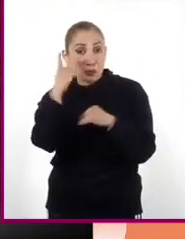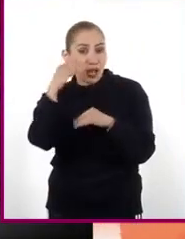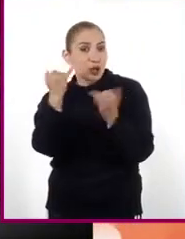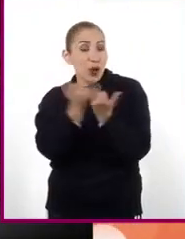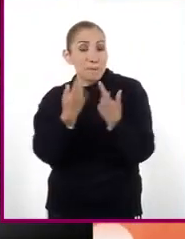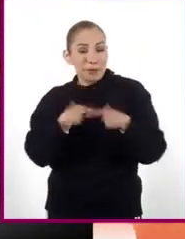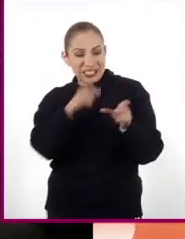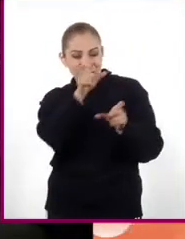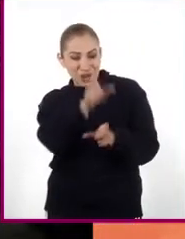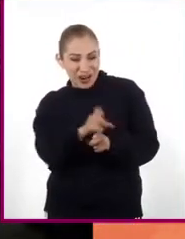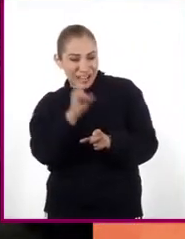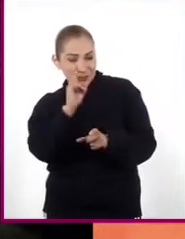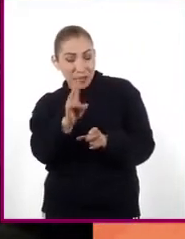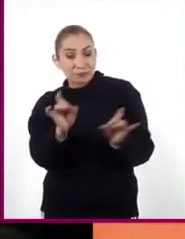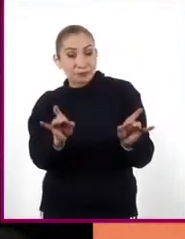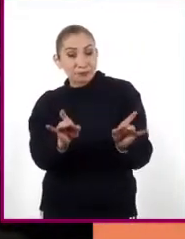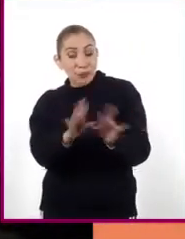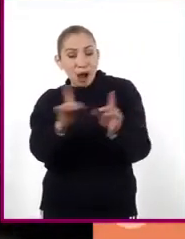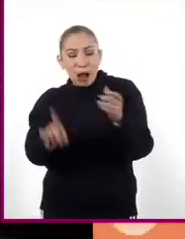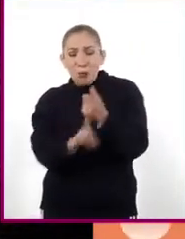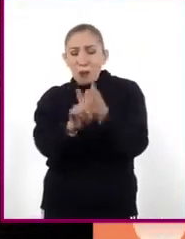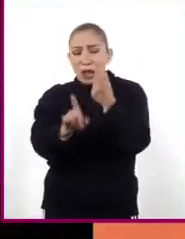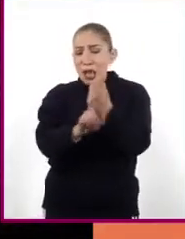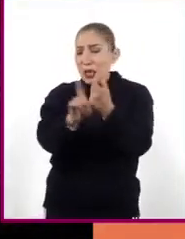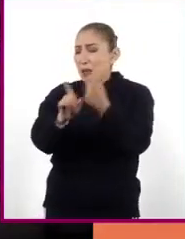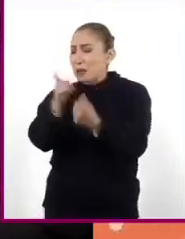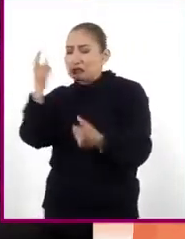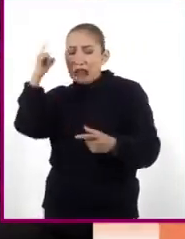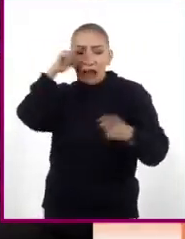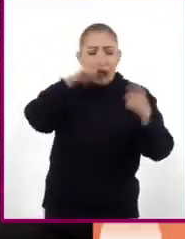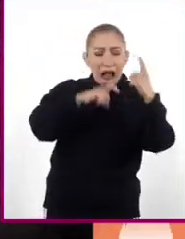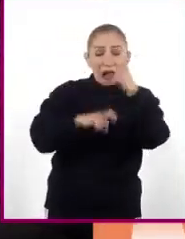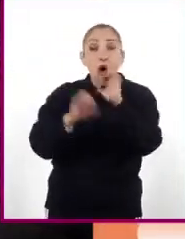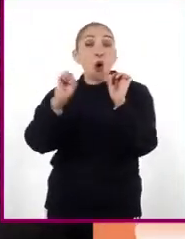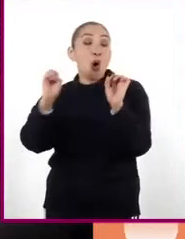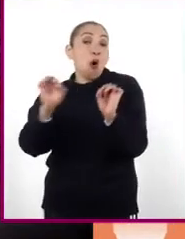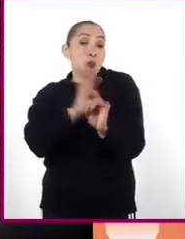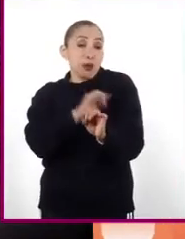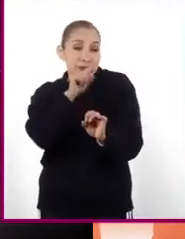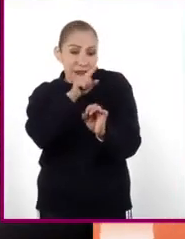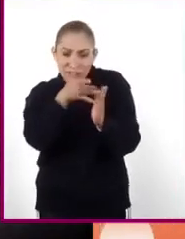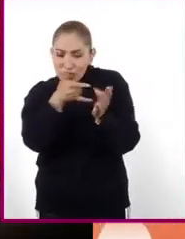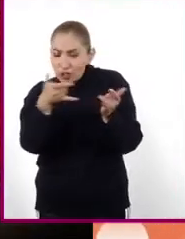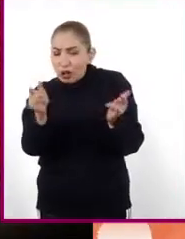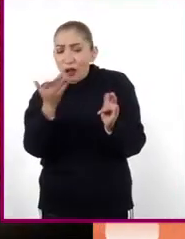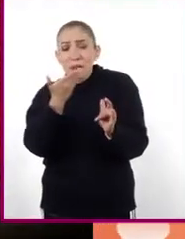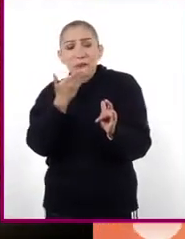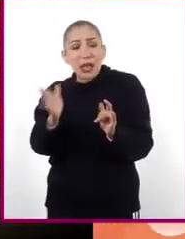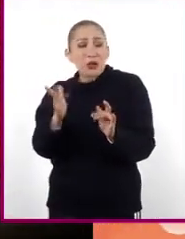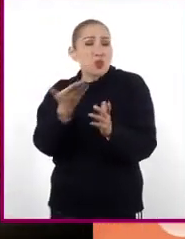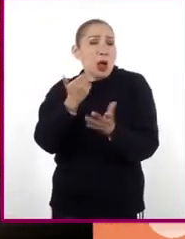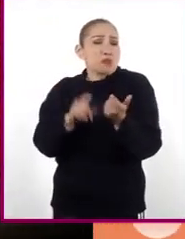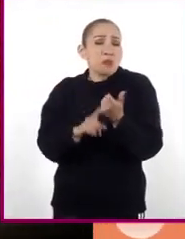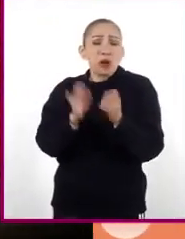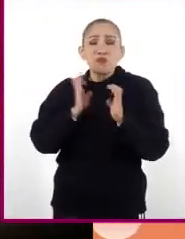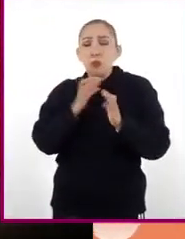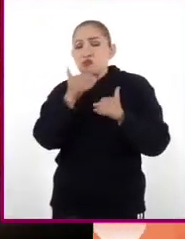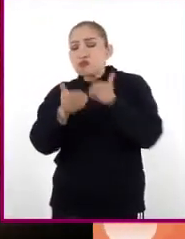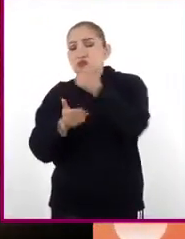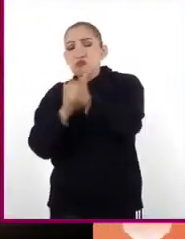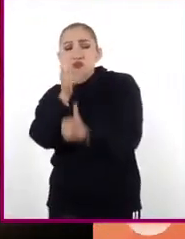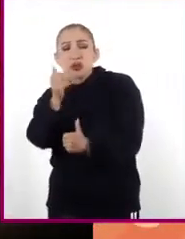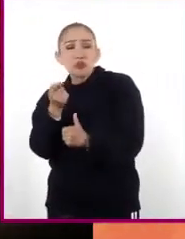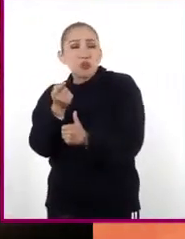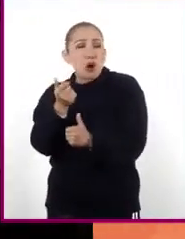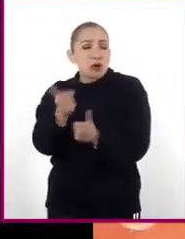el de los personajes puede ser accidentado, estar lleno de obstáculos, o por el contrario, ser ligero, sin complicaciones y con